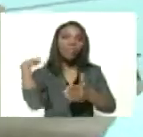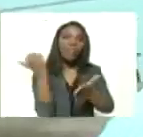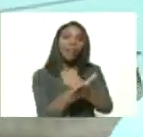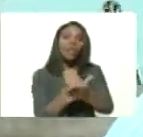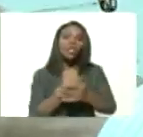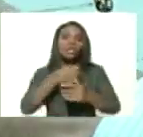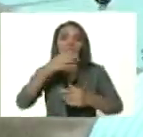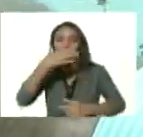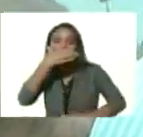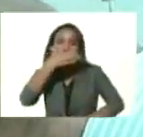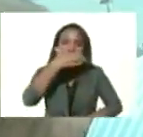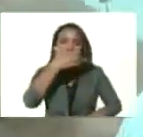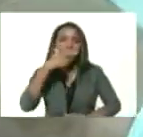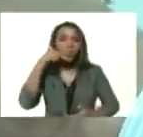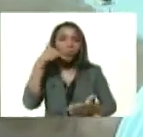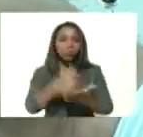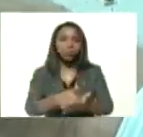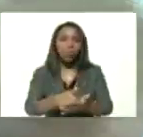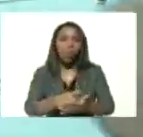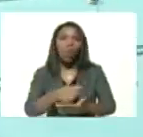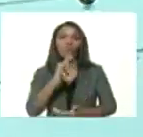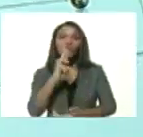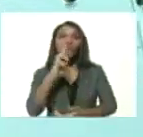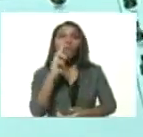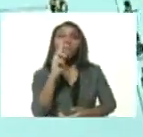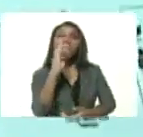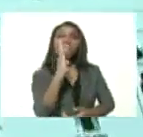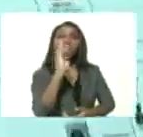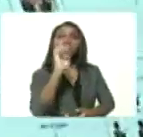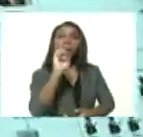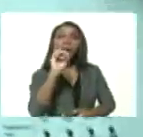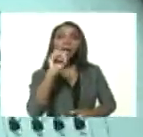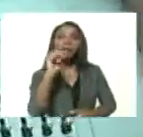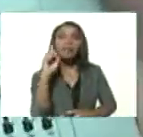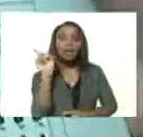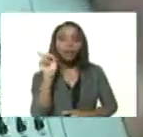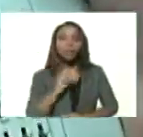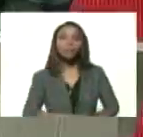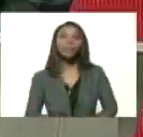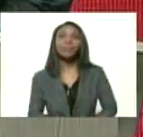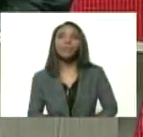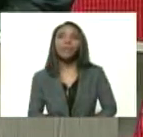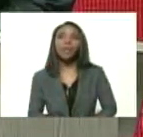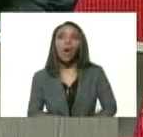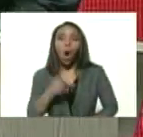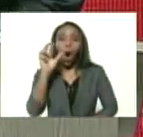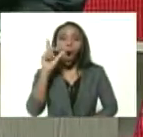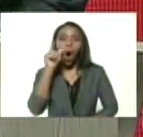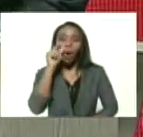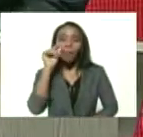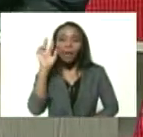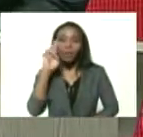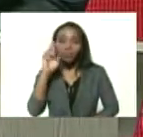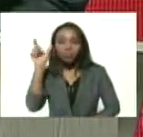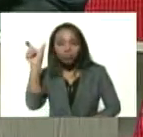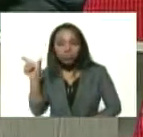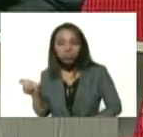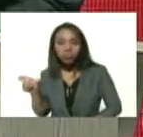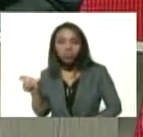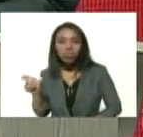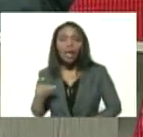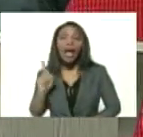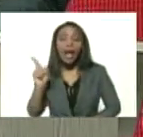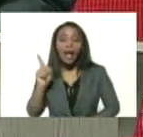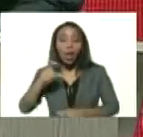terrorista llamado Rubén Darío Fernández Figuera. Ese desertor, cuando